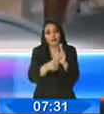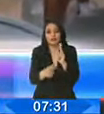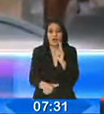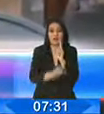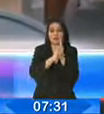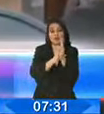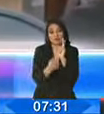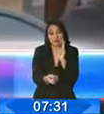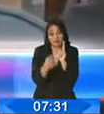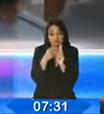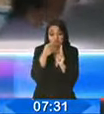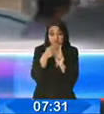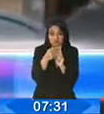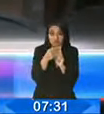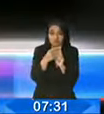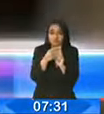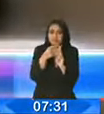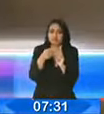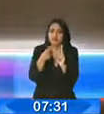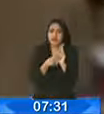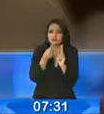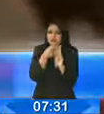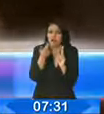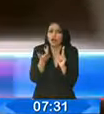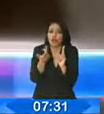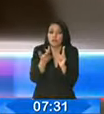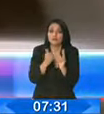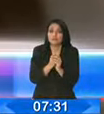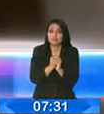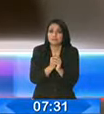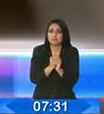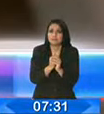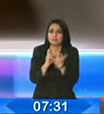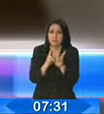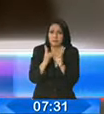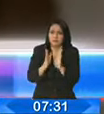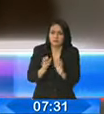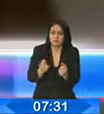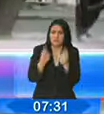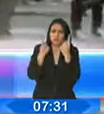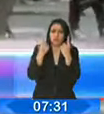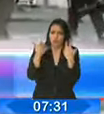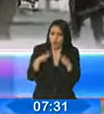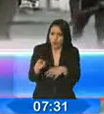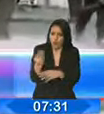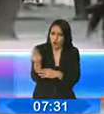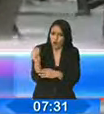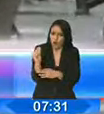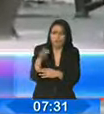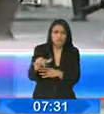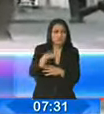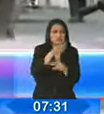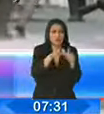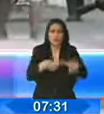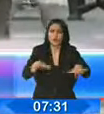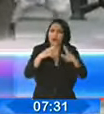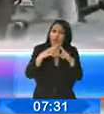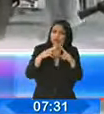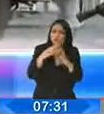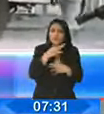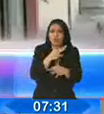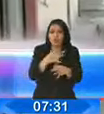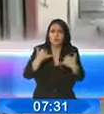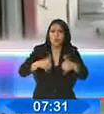de participación de esta segunda persona. Los vecinos estaban sorprendidos con la muerte de Luis Eduardo. El joven era conocido en el sector, le gustaba jugar